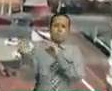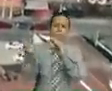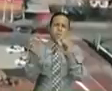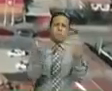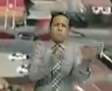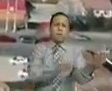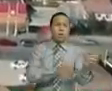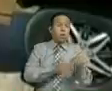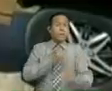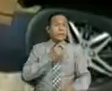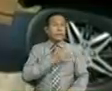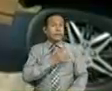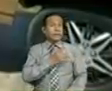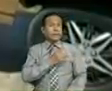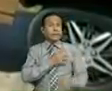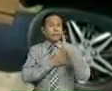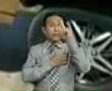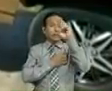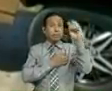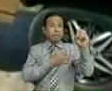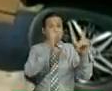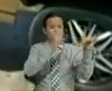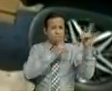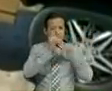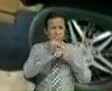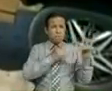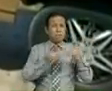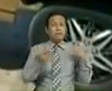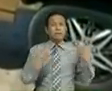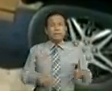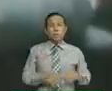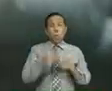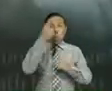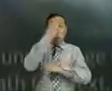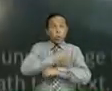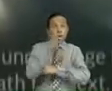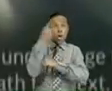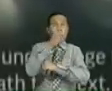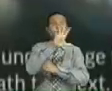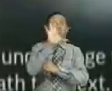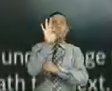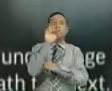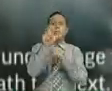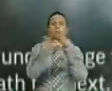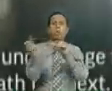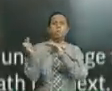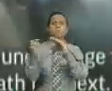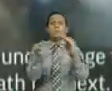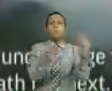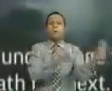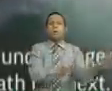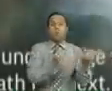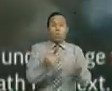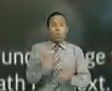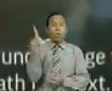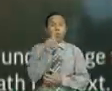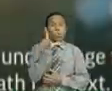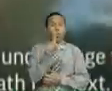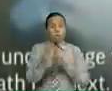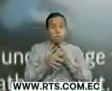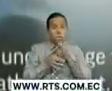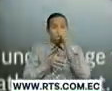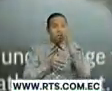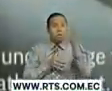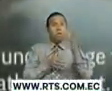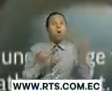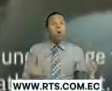100.000 contagios. En un solo día se registraron 59 muertos. Asimismo, este lunes se conoció que el coronavirus pudo haber